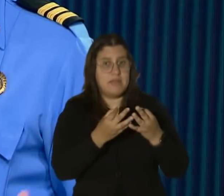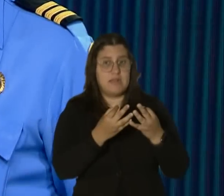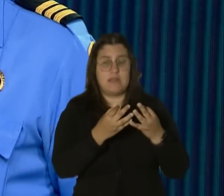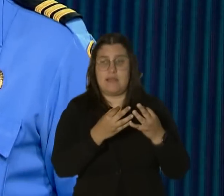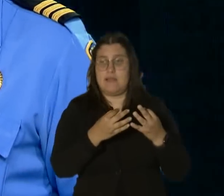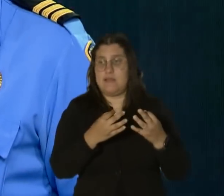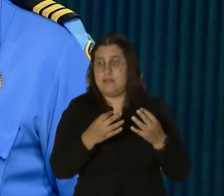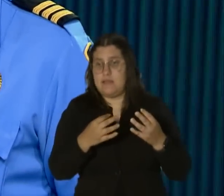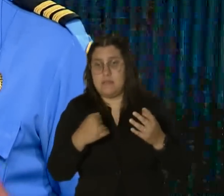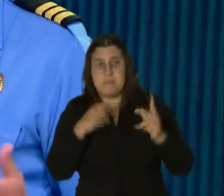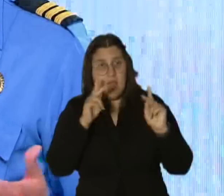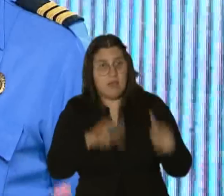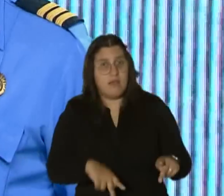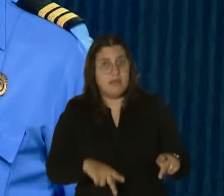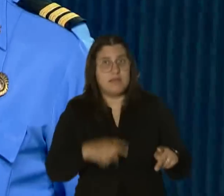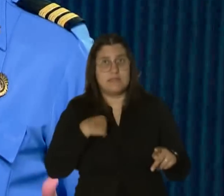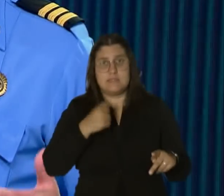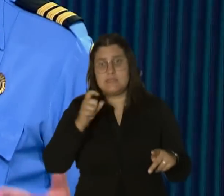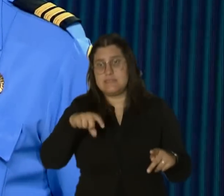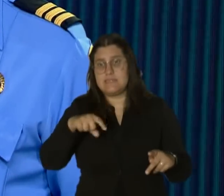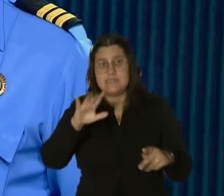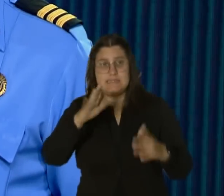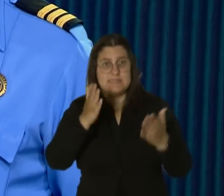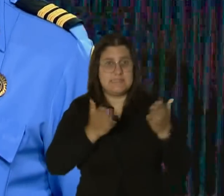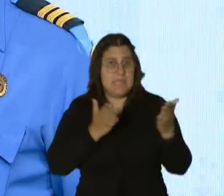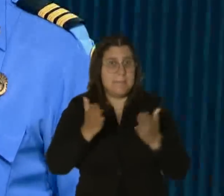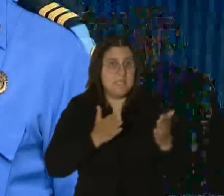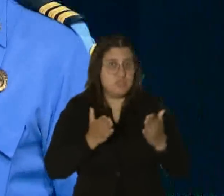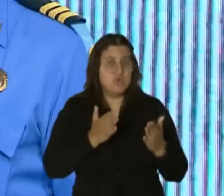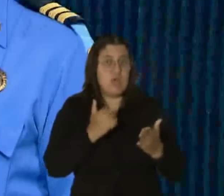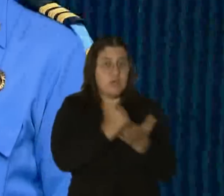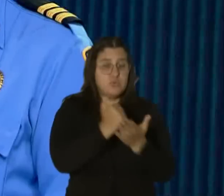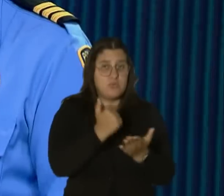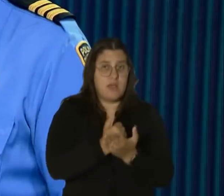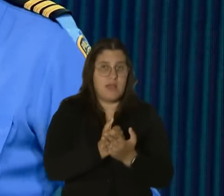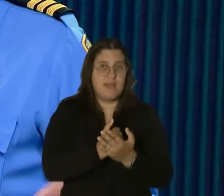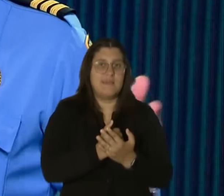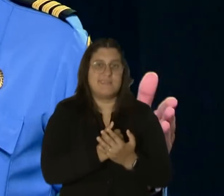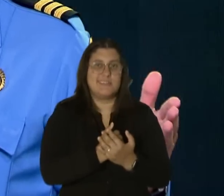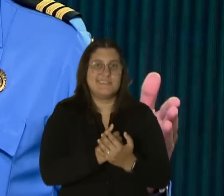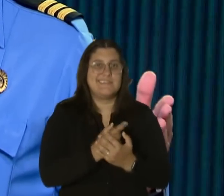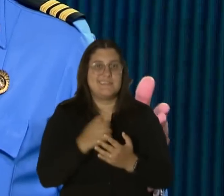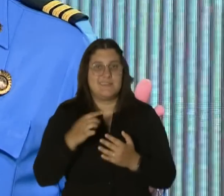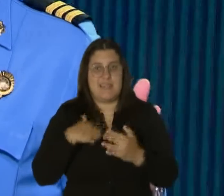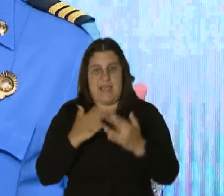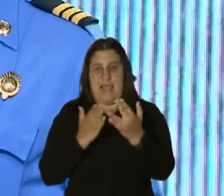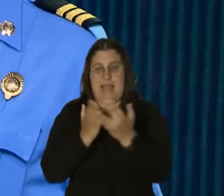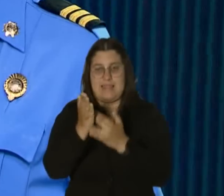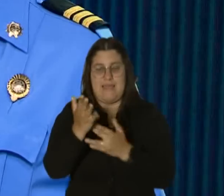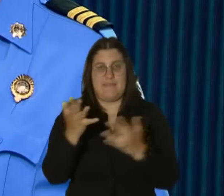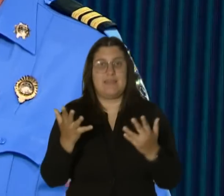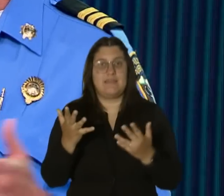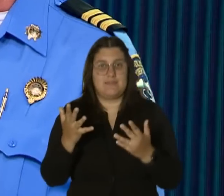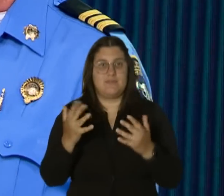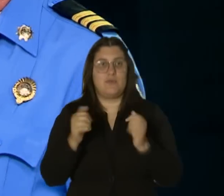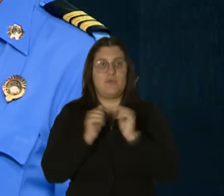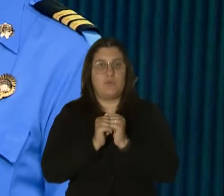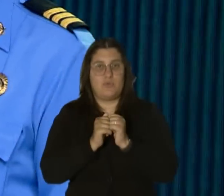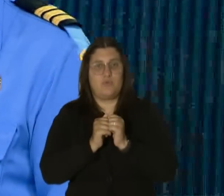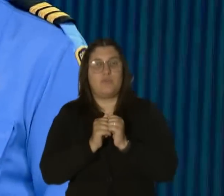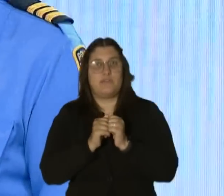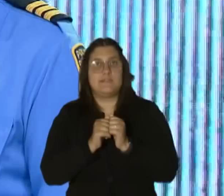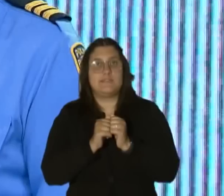persona que entiende que necesita ese tipo de ayuda, se canaliza a través de la División de